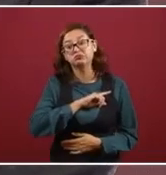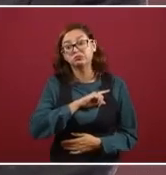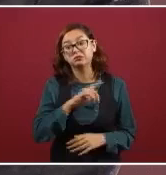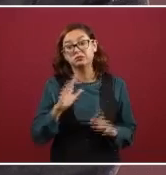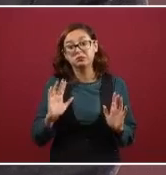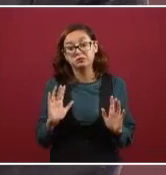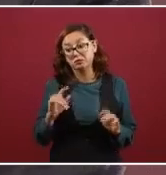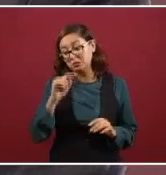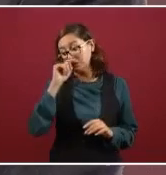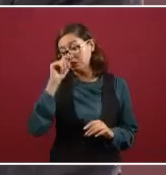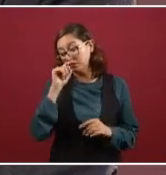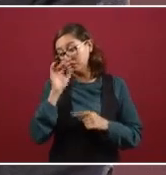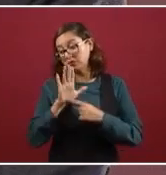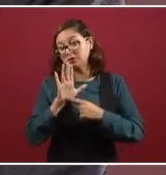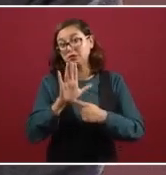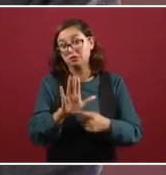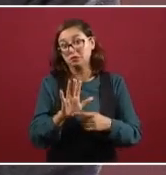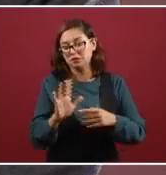de que llegamos aquí.